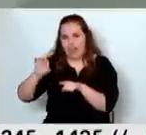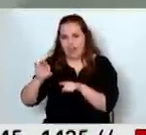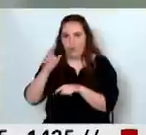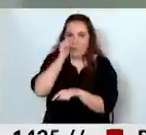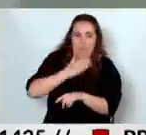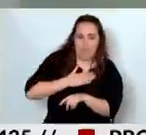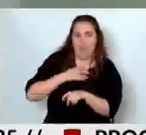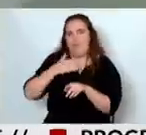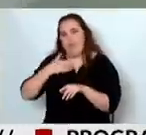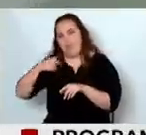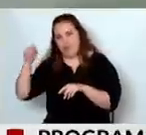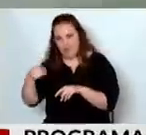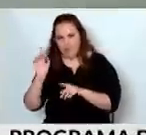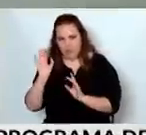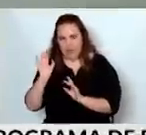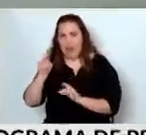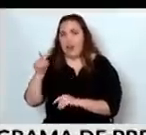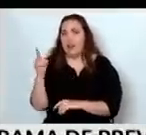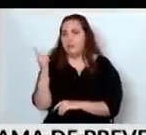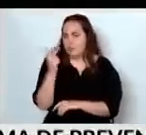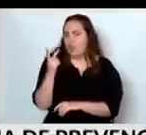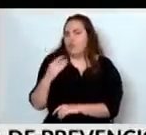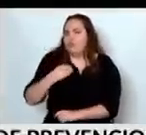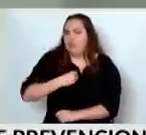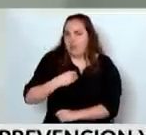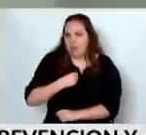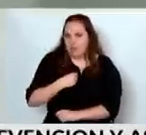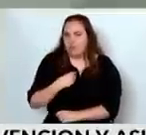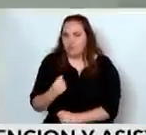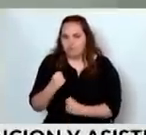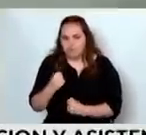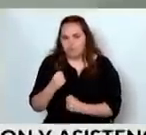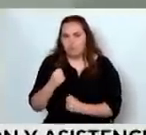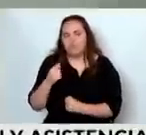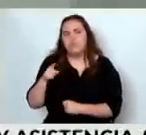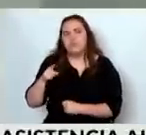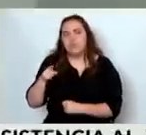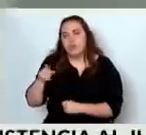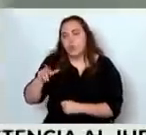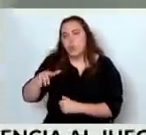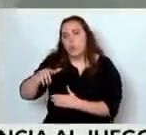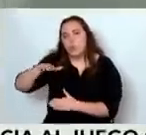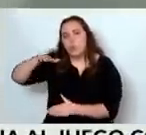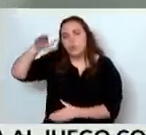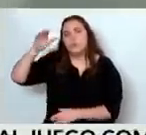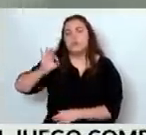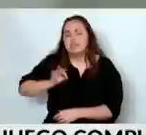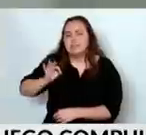descanse, son muy religiosos, pero es que fueron tantos años y tantas situaciones tan